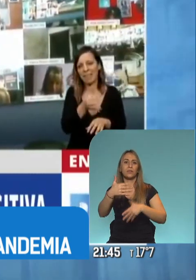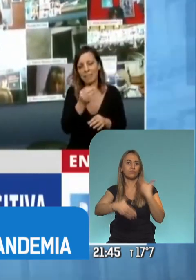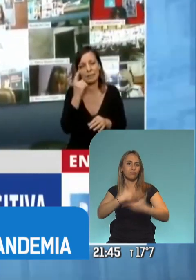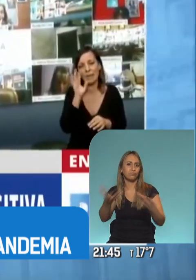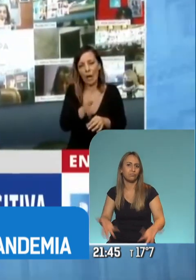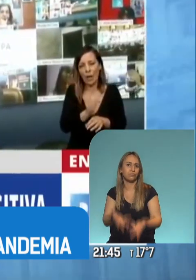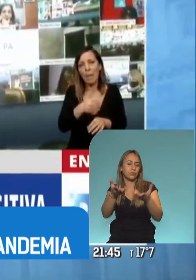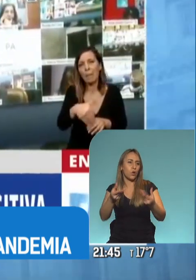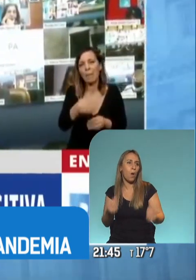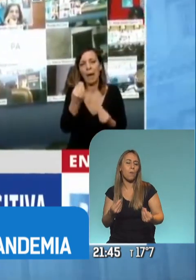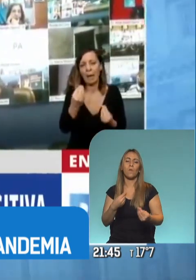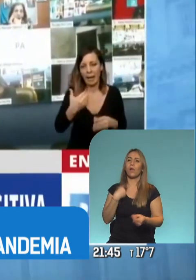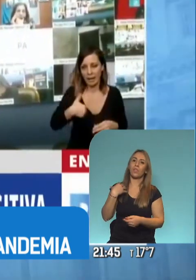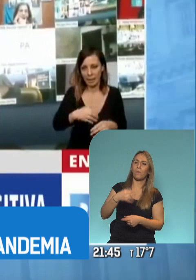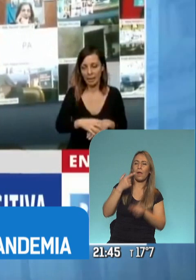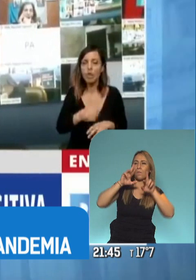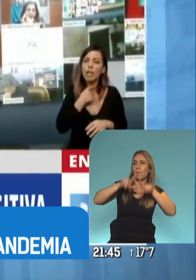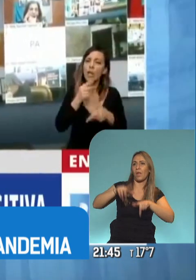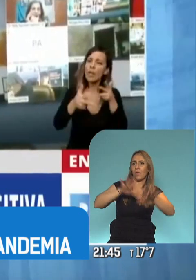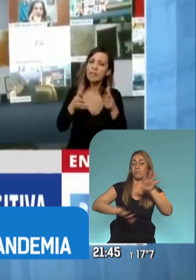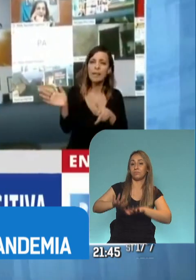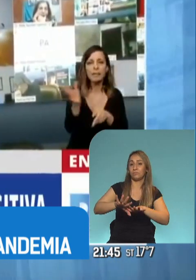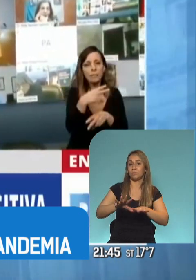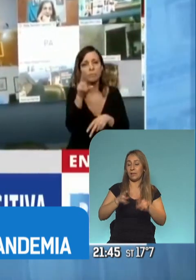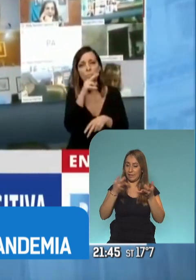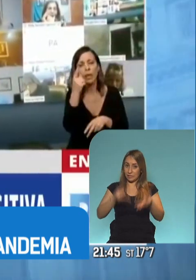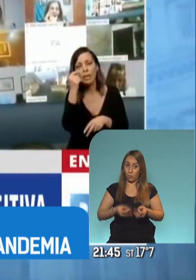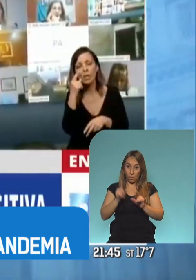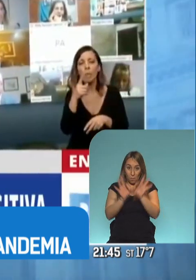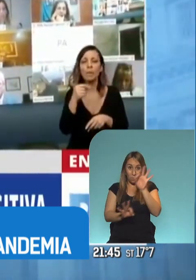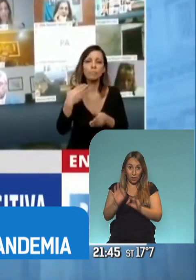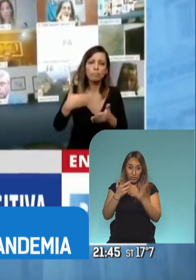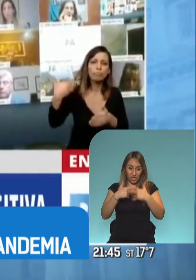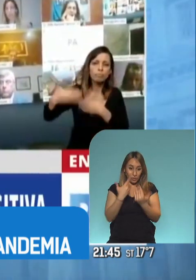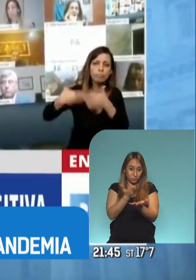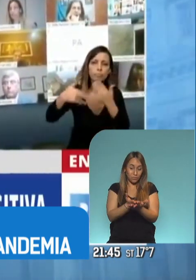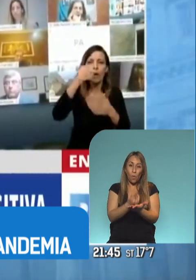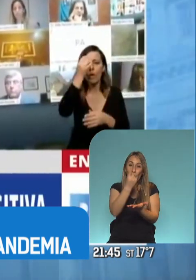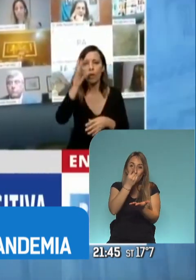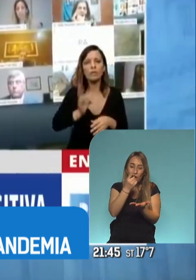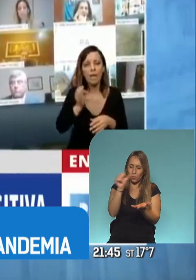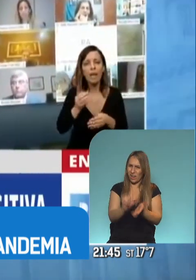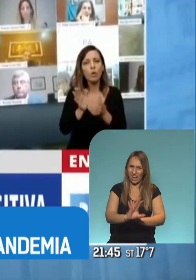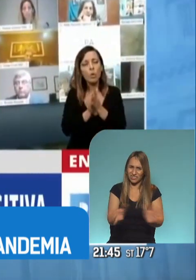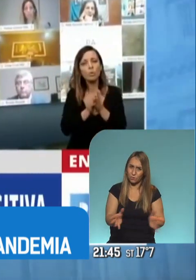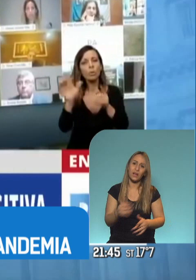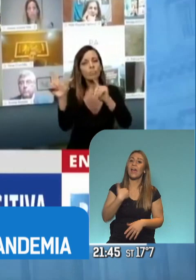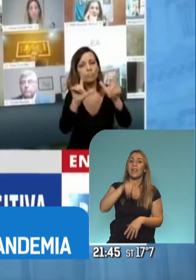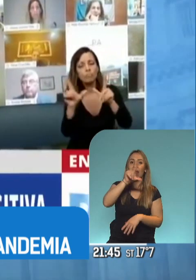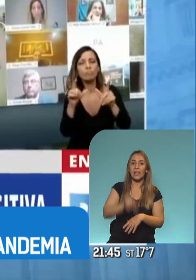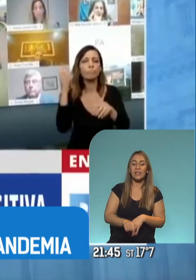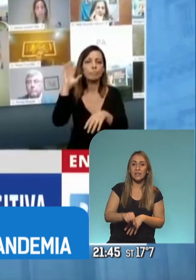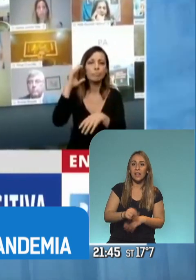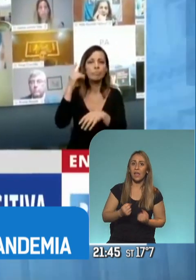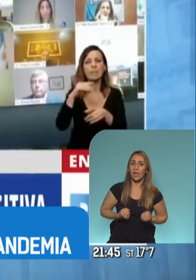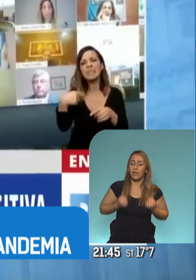discutir esto, y seguramente con este proyecto solo no alcance, porque lo que pasó en el mundo, no solo en la Argentina, y el esfuerzo que ha venido haciendo